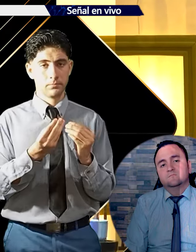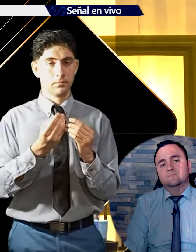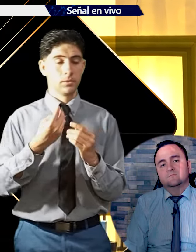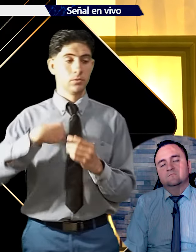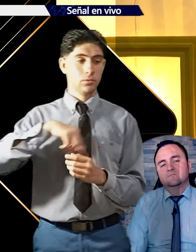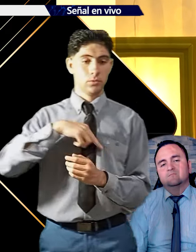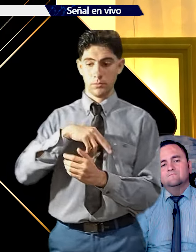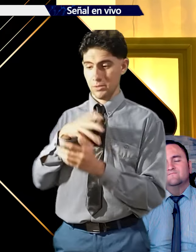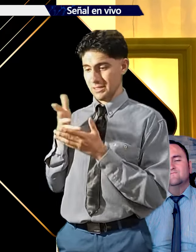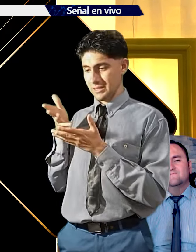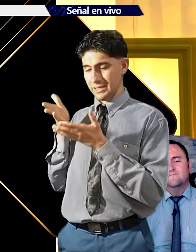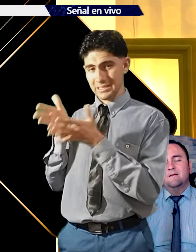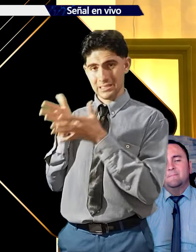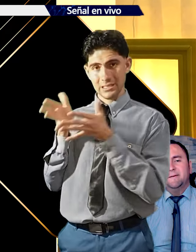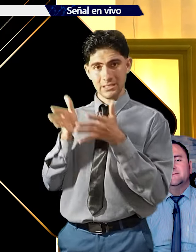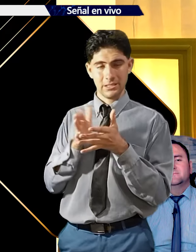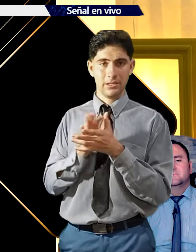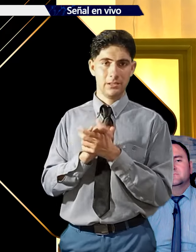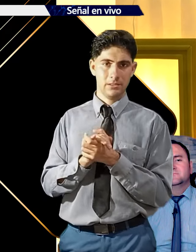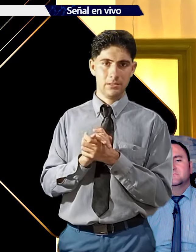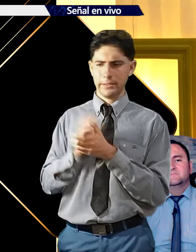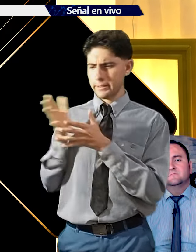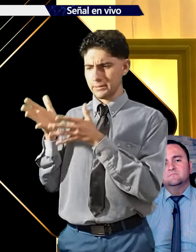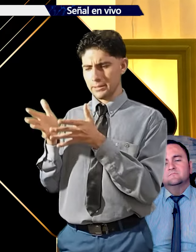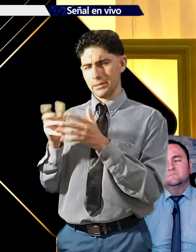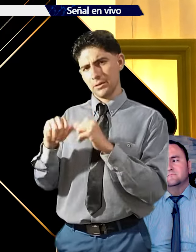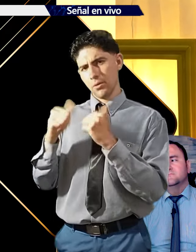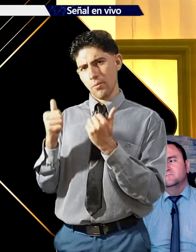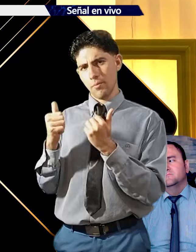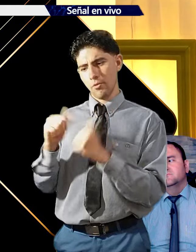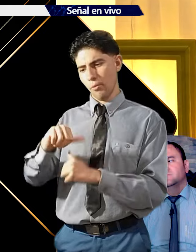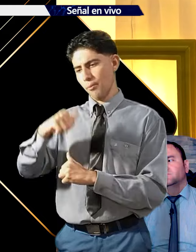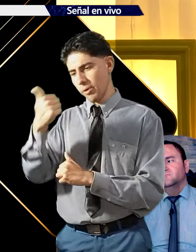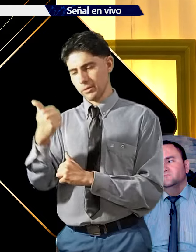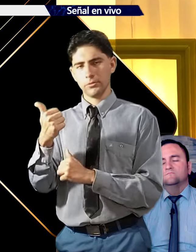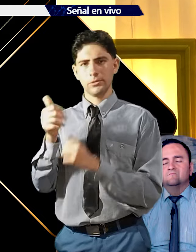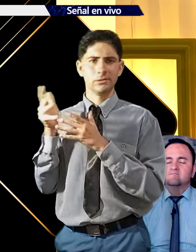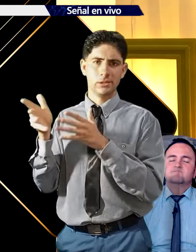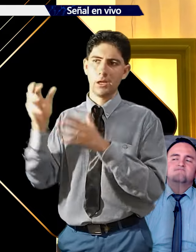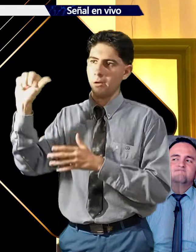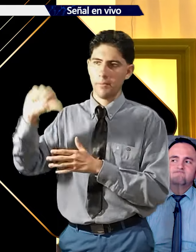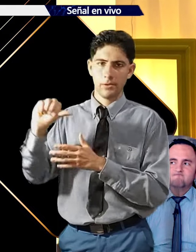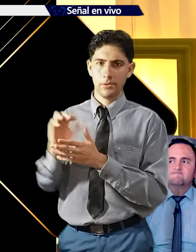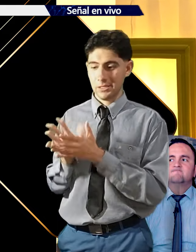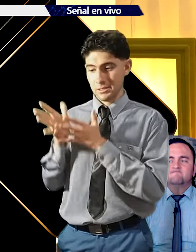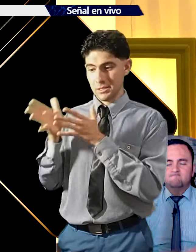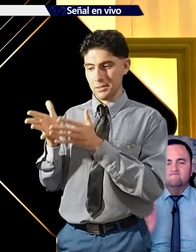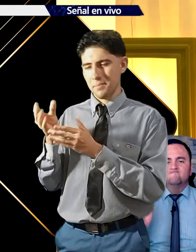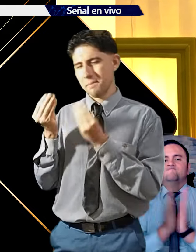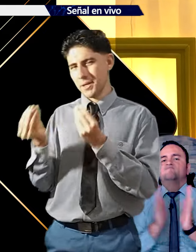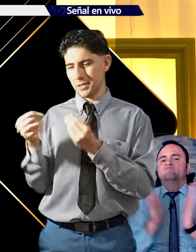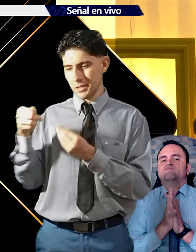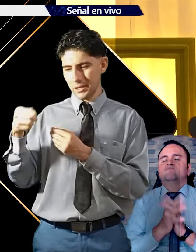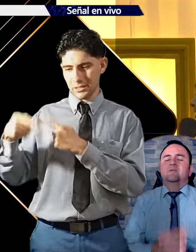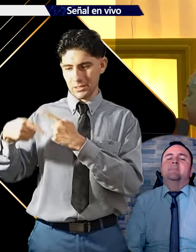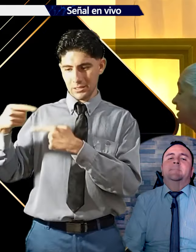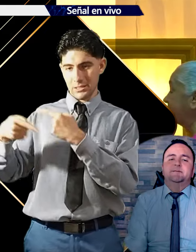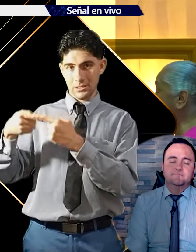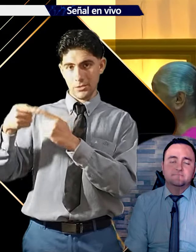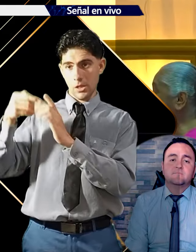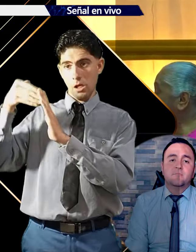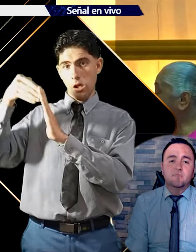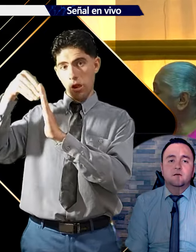muchas cosas. Por eso alguien dijo, si tú corres, la generación que viene detrás de ti camina. Si tú caminas, la generación